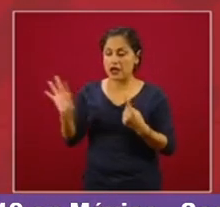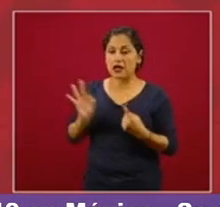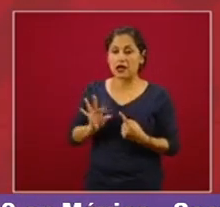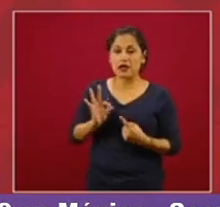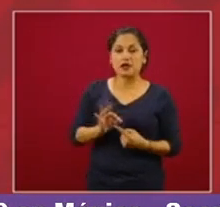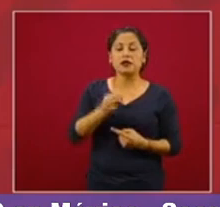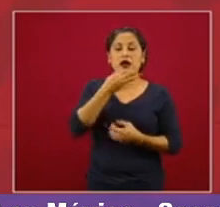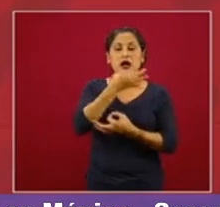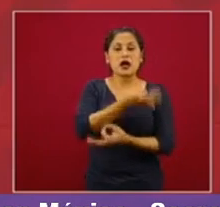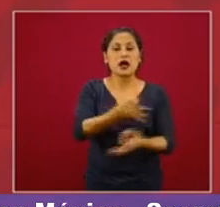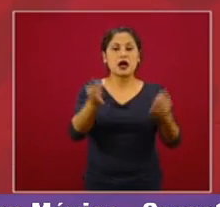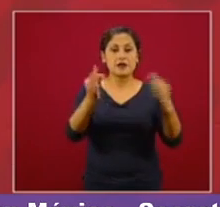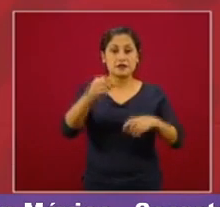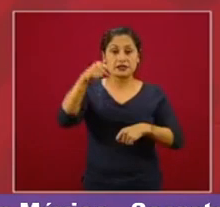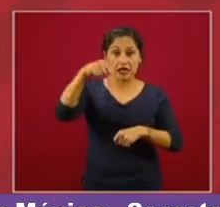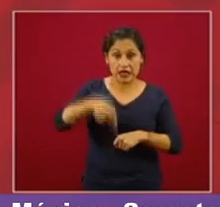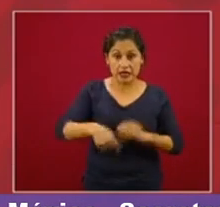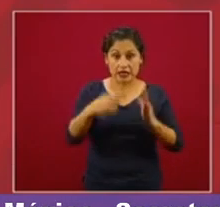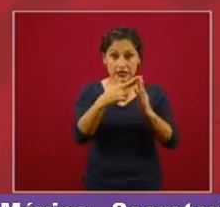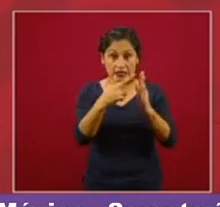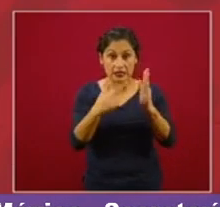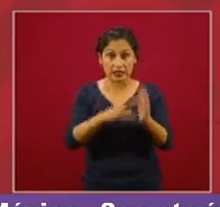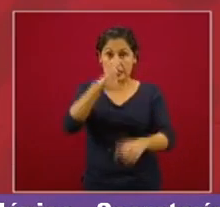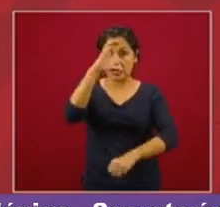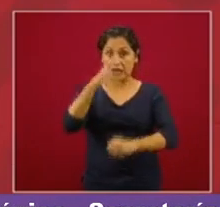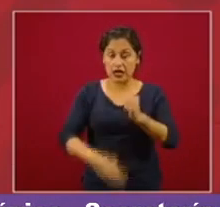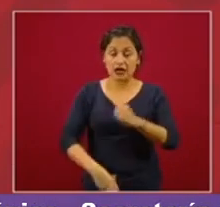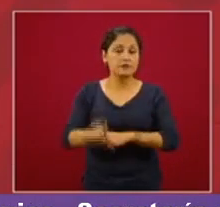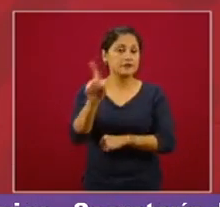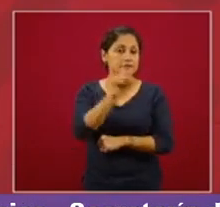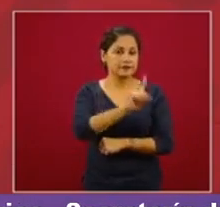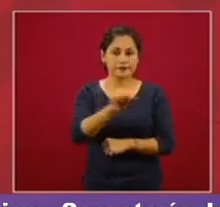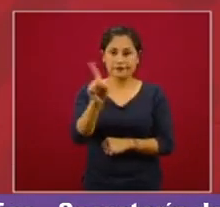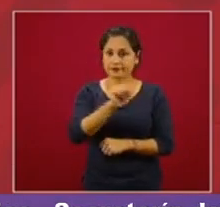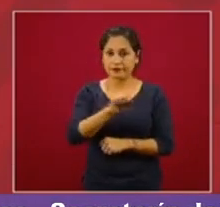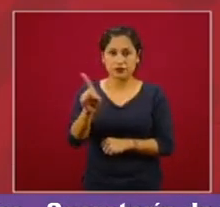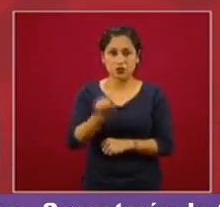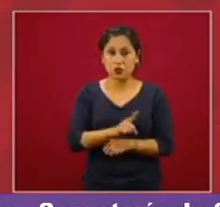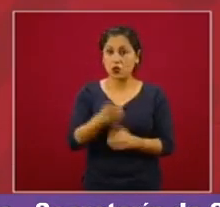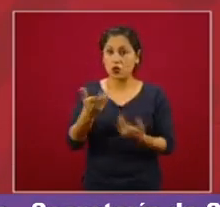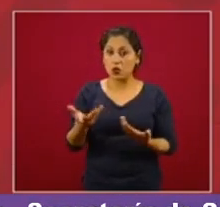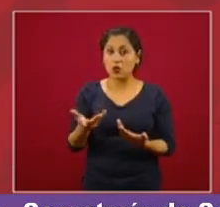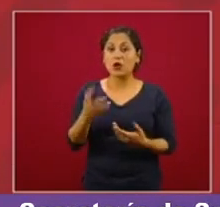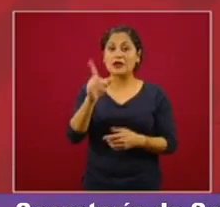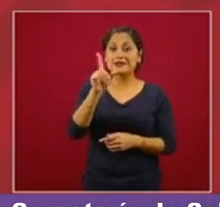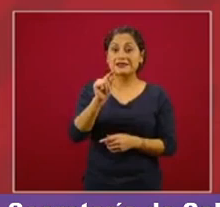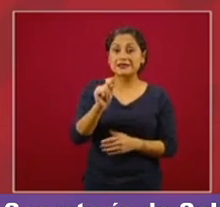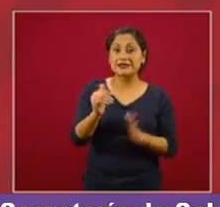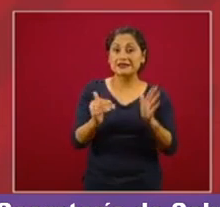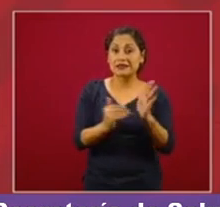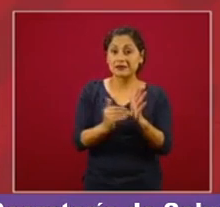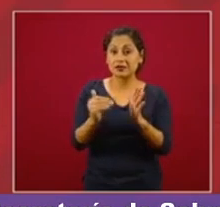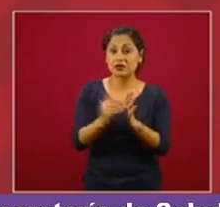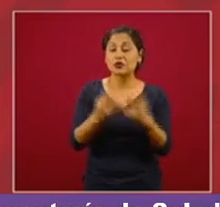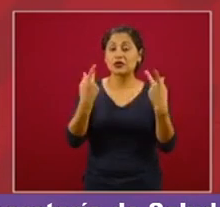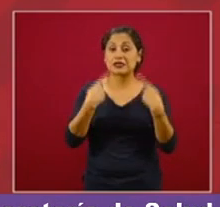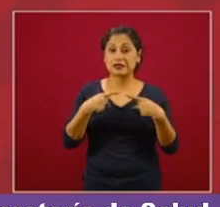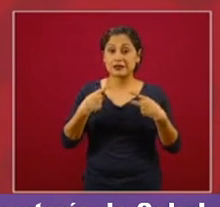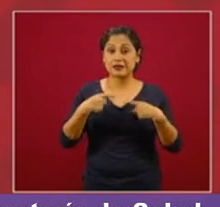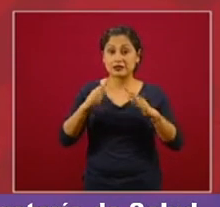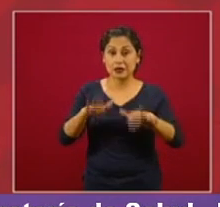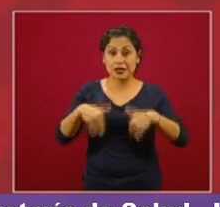medida fundamental por su carácter masivo, más de 70 millones de personas fuera del espacio público y que este es el